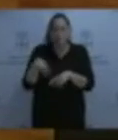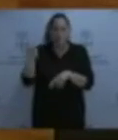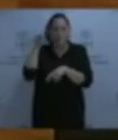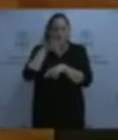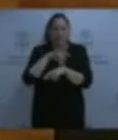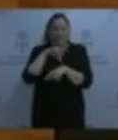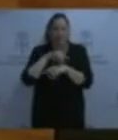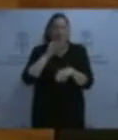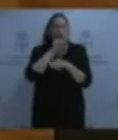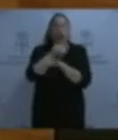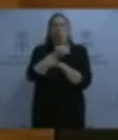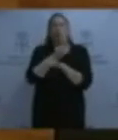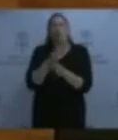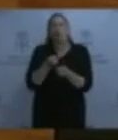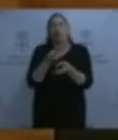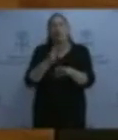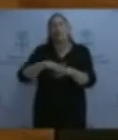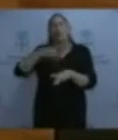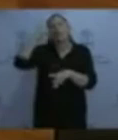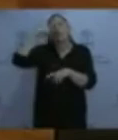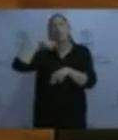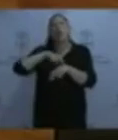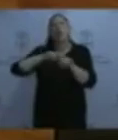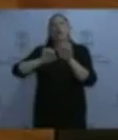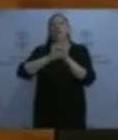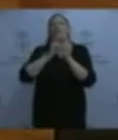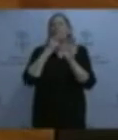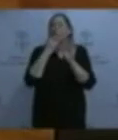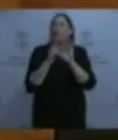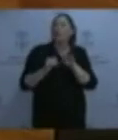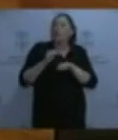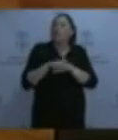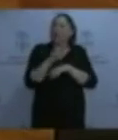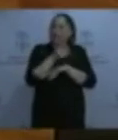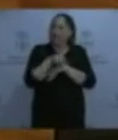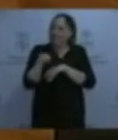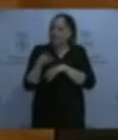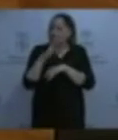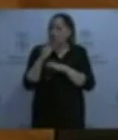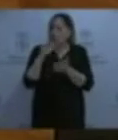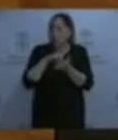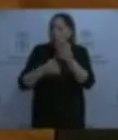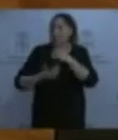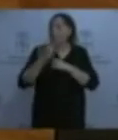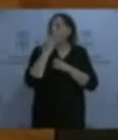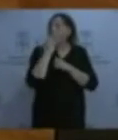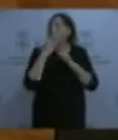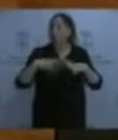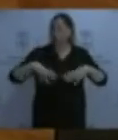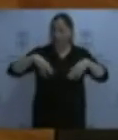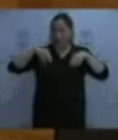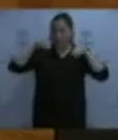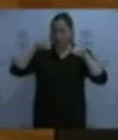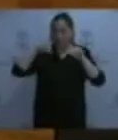límite de horas legales. Por ejemplo, en Cabueñes, después del concurso de traslados, quedaron bastante pelados de plantilla y, por lo tanto,